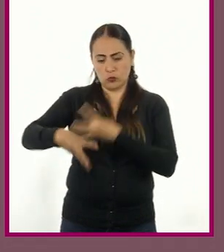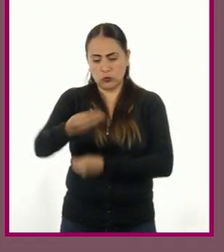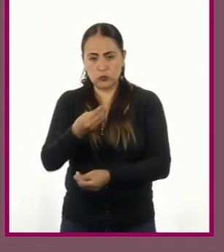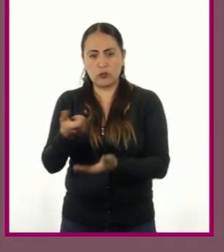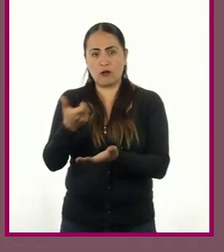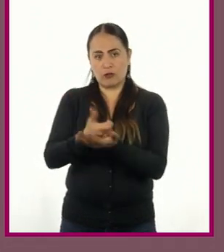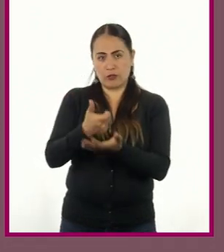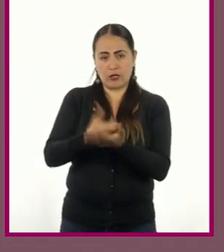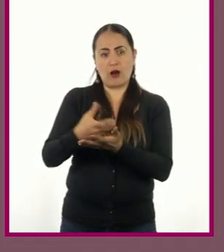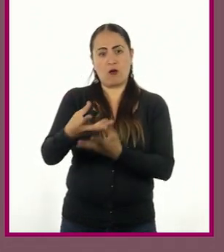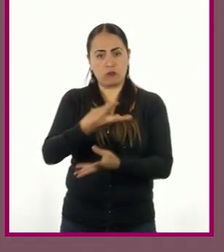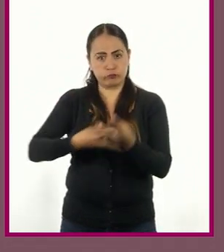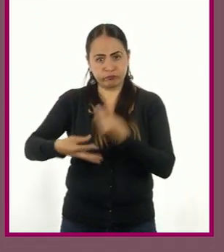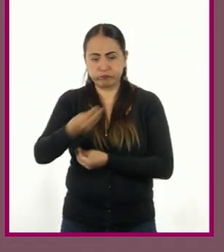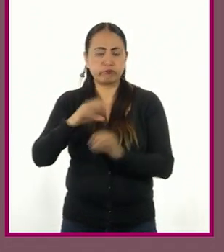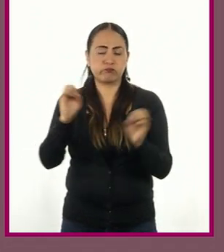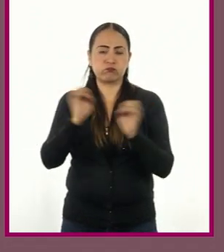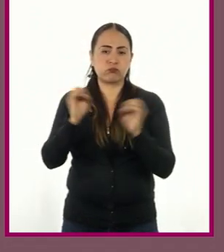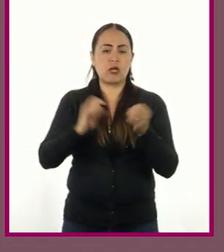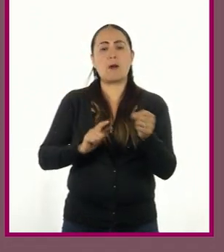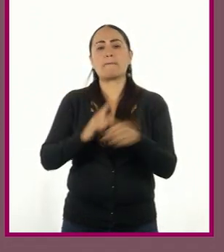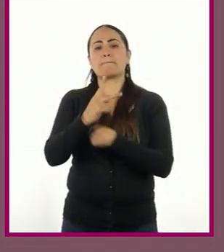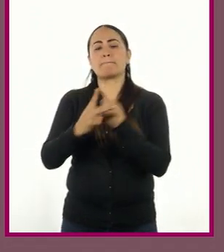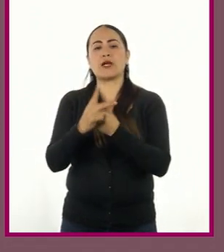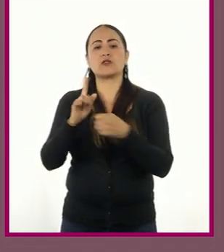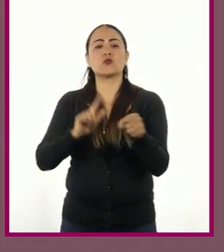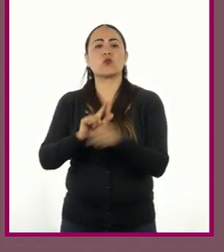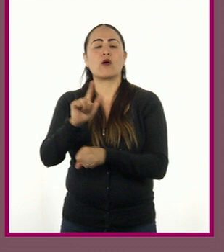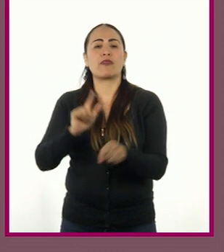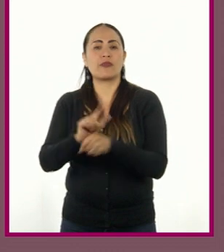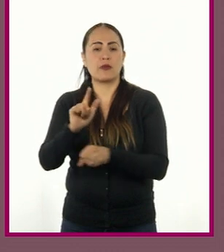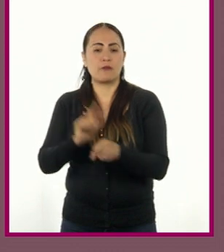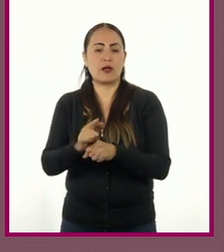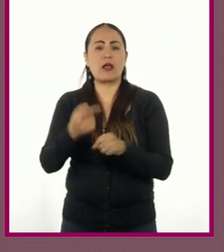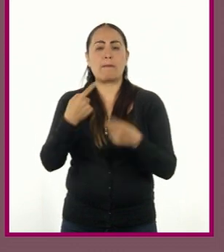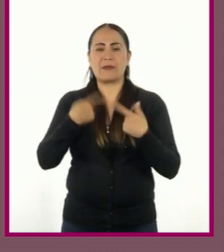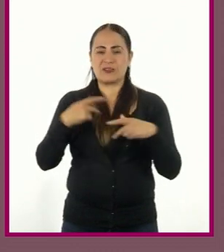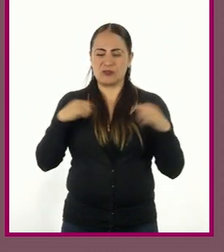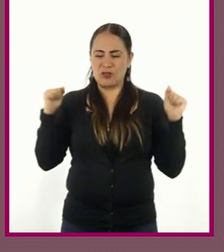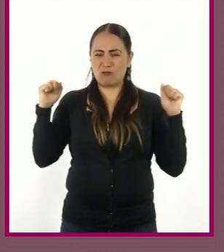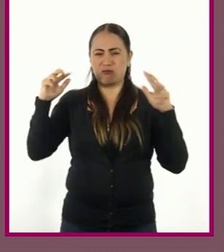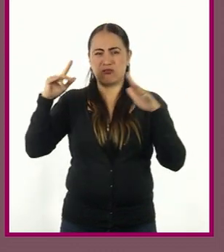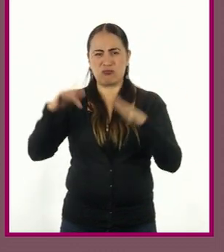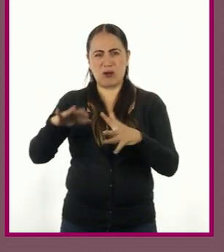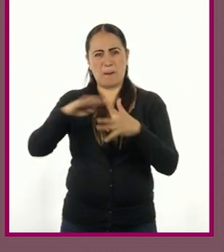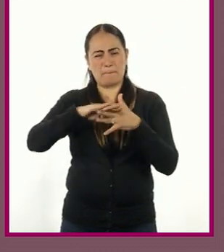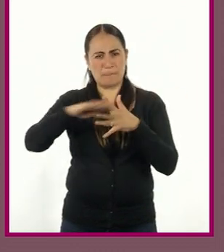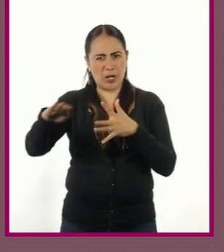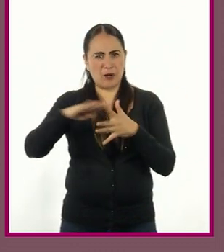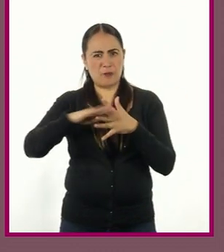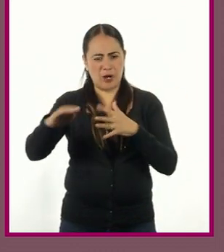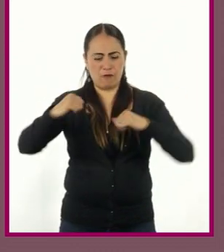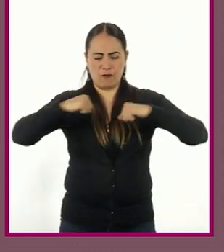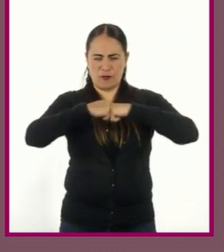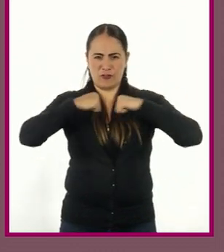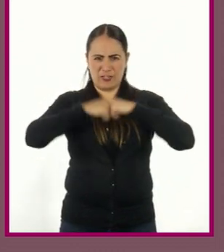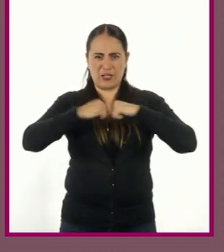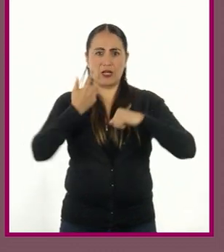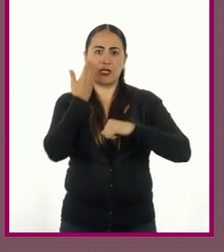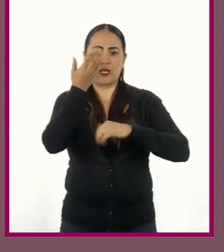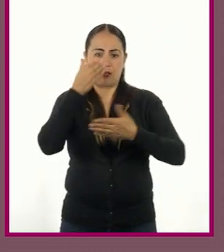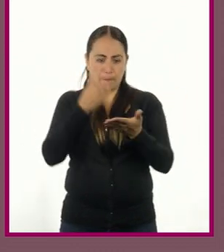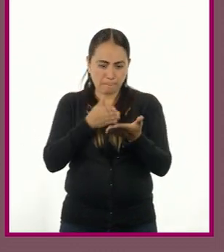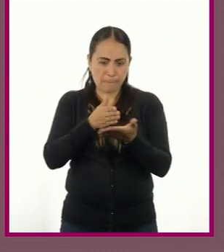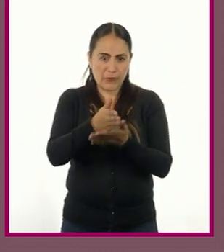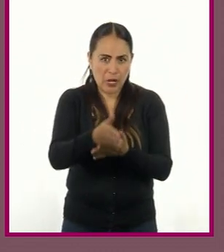comerciales. En el tramo con Guatemala, es intensa la migración de centroamericanos que cruzan la frontera con el objetivo